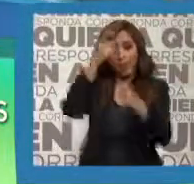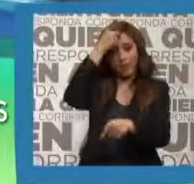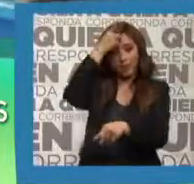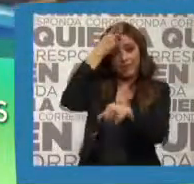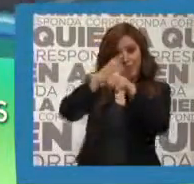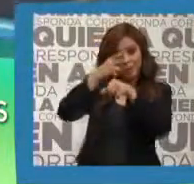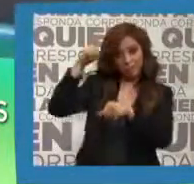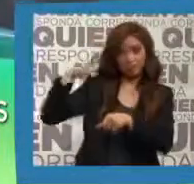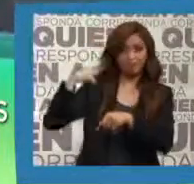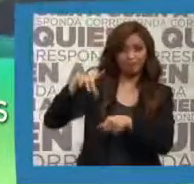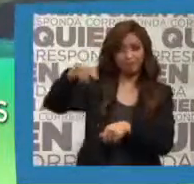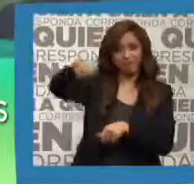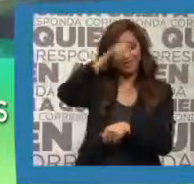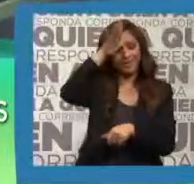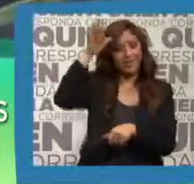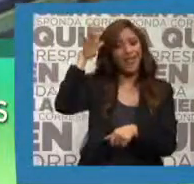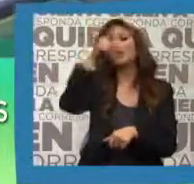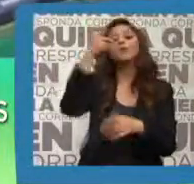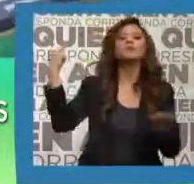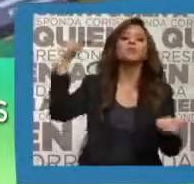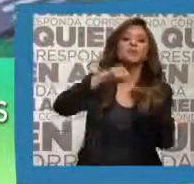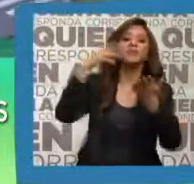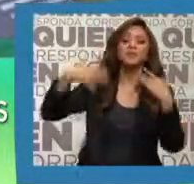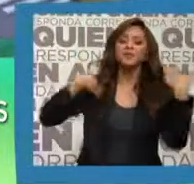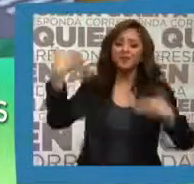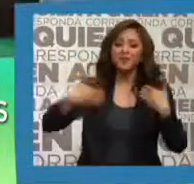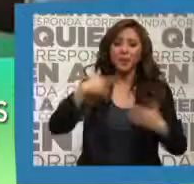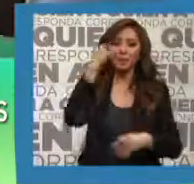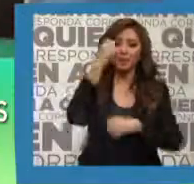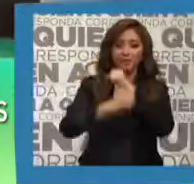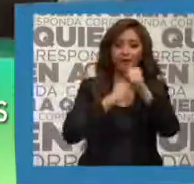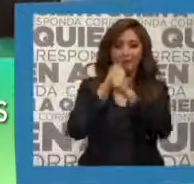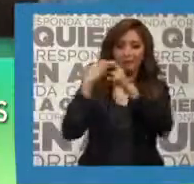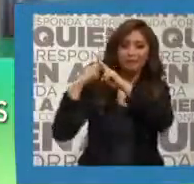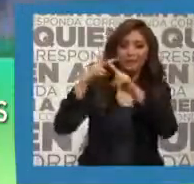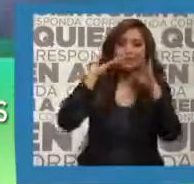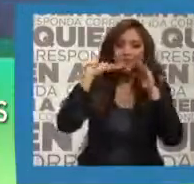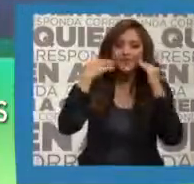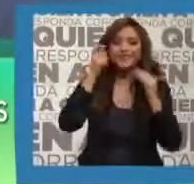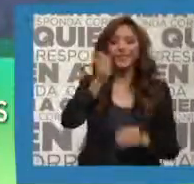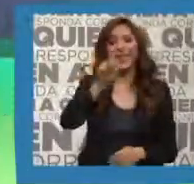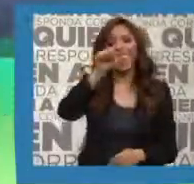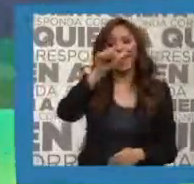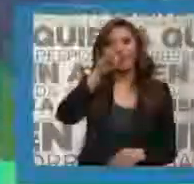de Azteca, se va a divertir. 20 años de regalar sonrisas, Alfonso Vargas Torres.